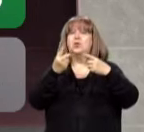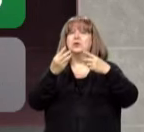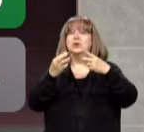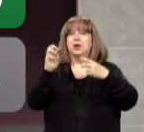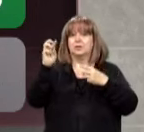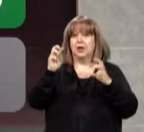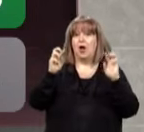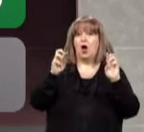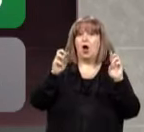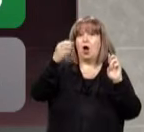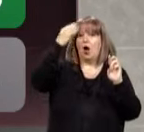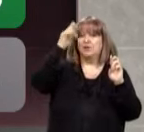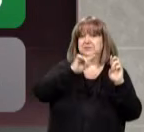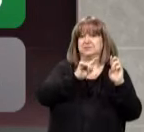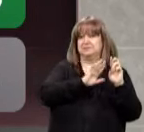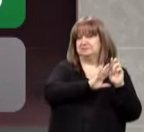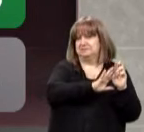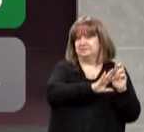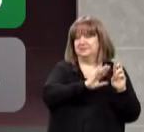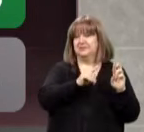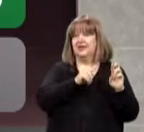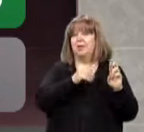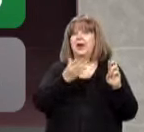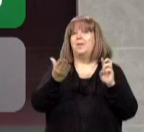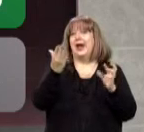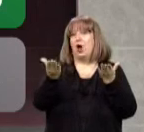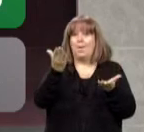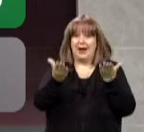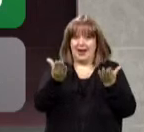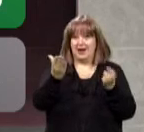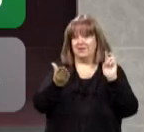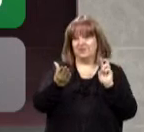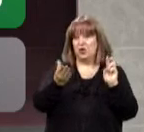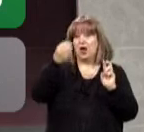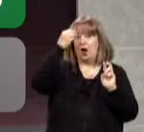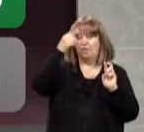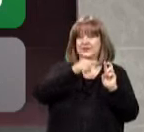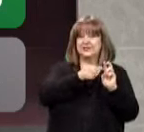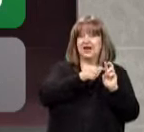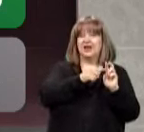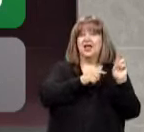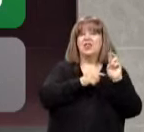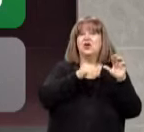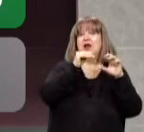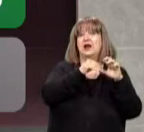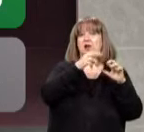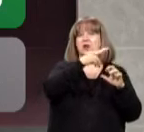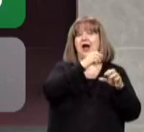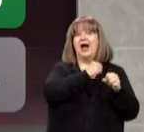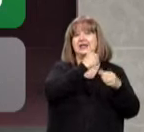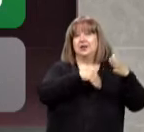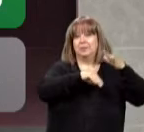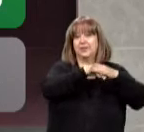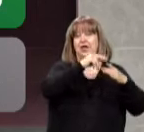dólar oficial Nadie puede salir a comprar Pero como una manera de medirlo de referencia claro el dólar ahorro se lo puedo comprar los 200 dólares